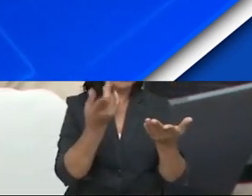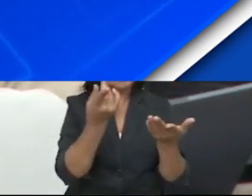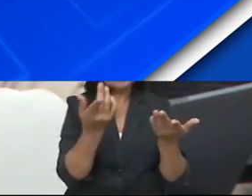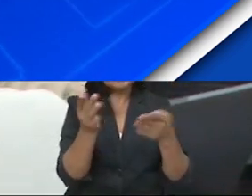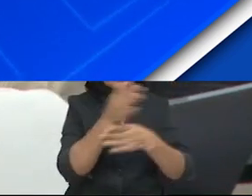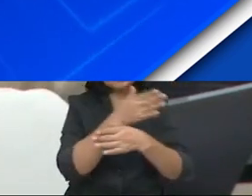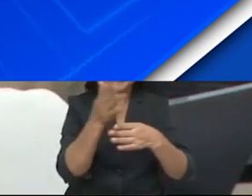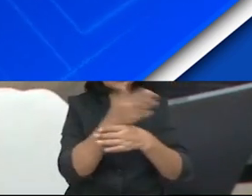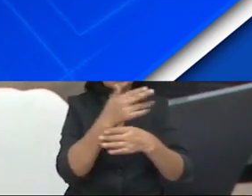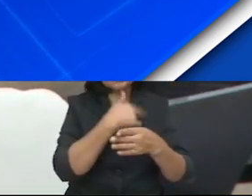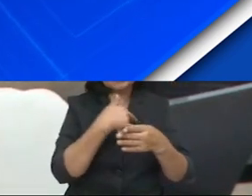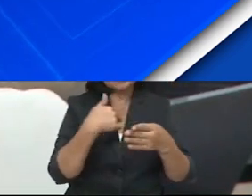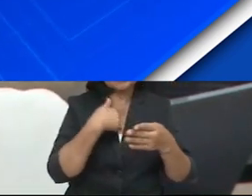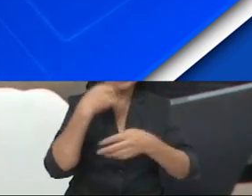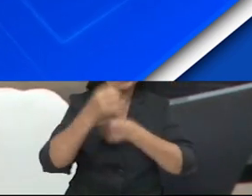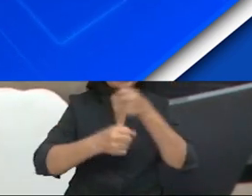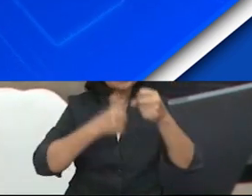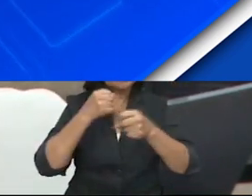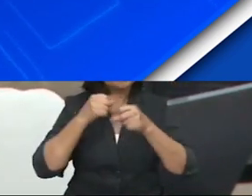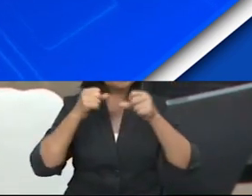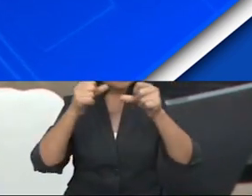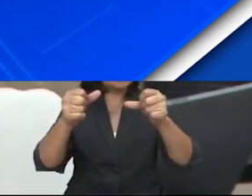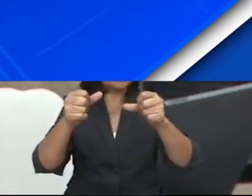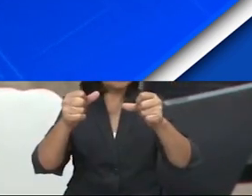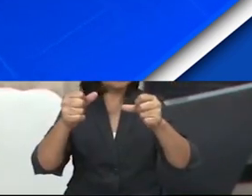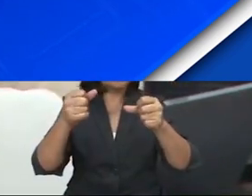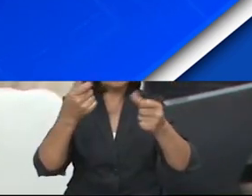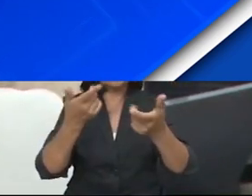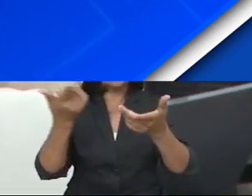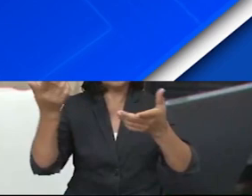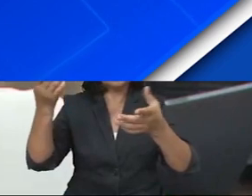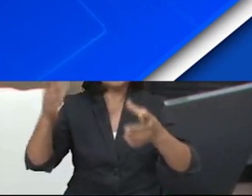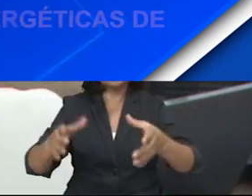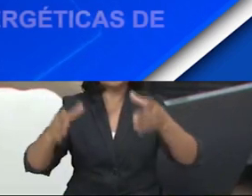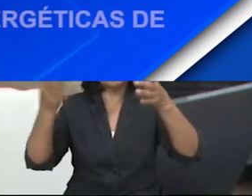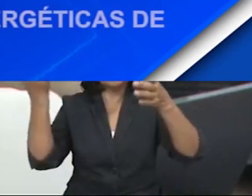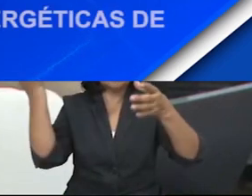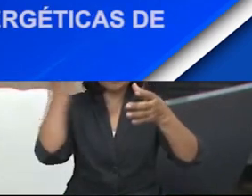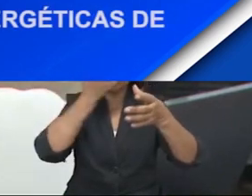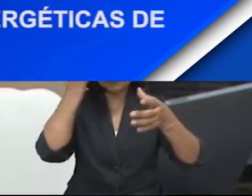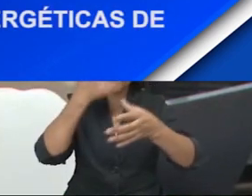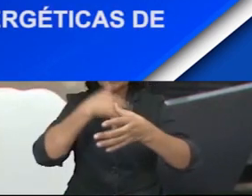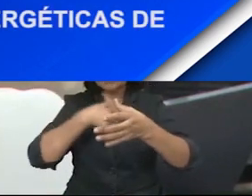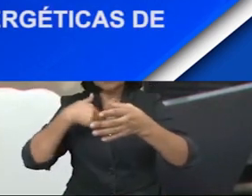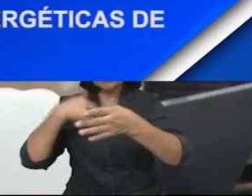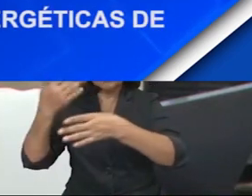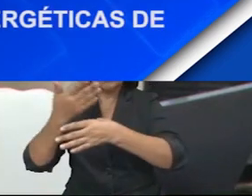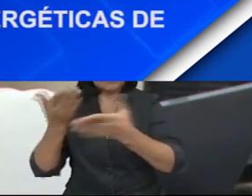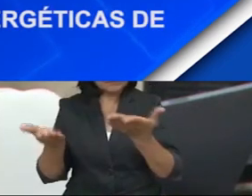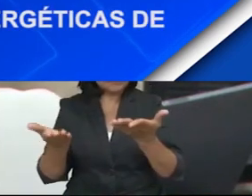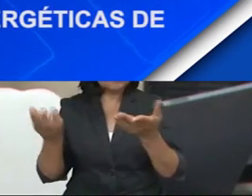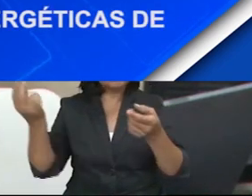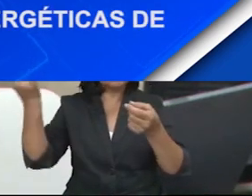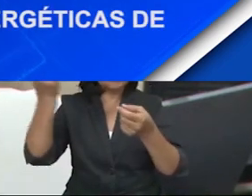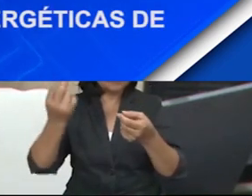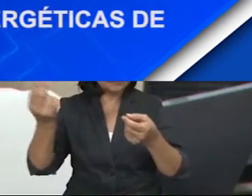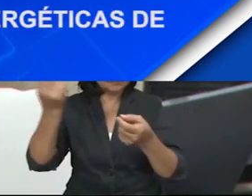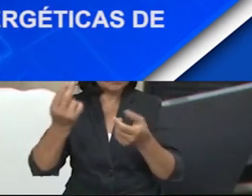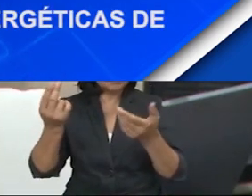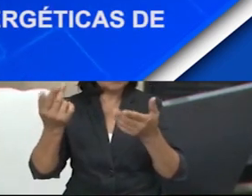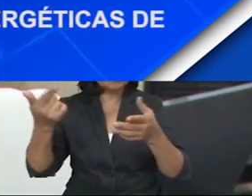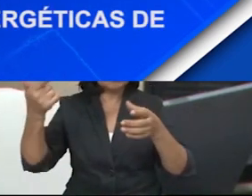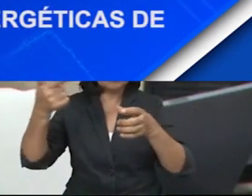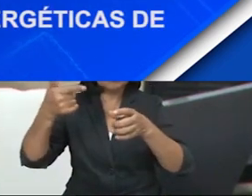ecológico a través de los tiempos, quemando combustible fósil para generar energía o utilizando